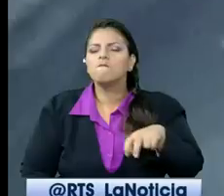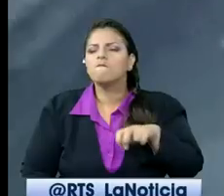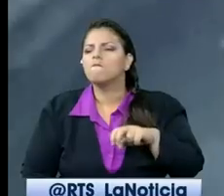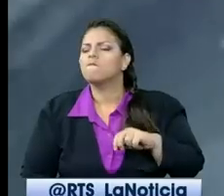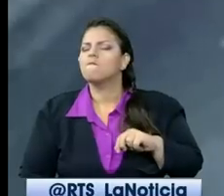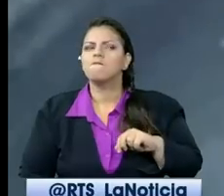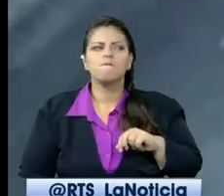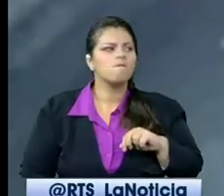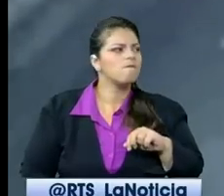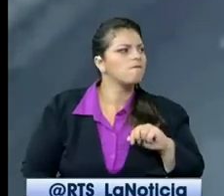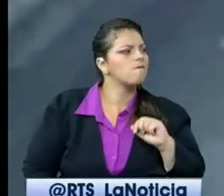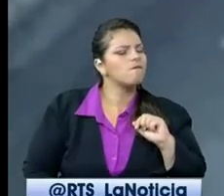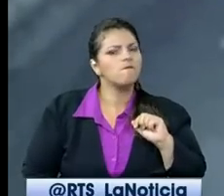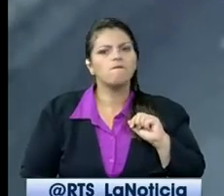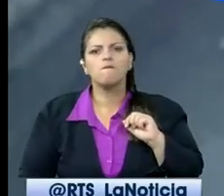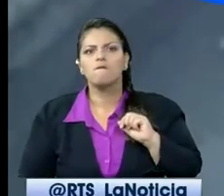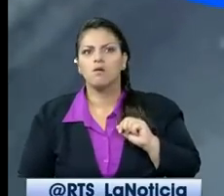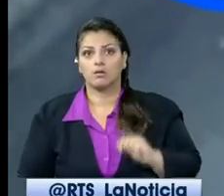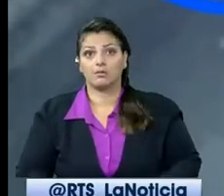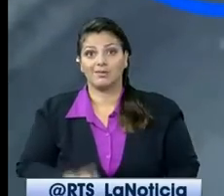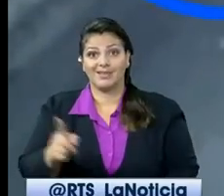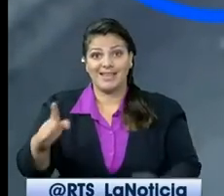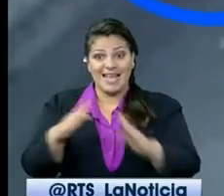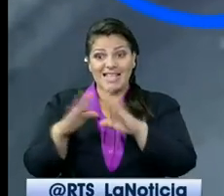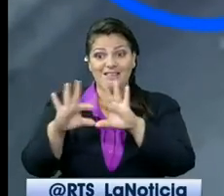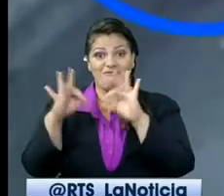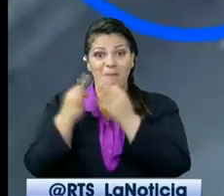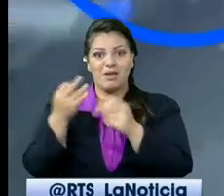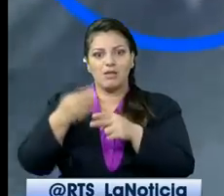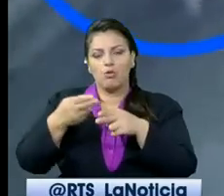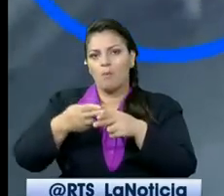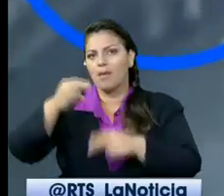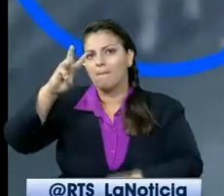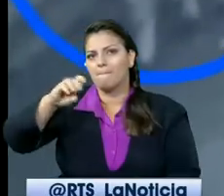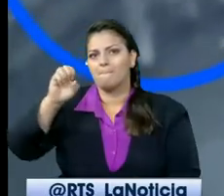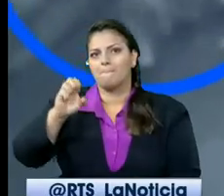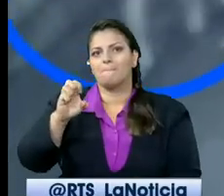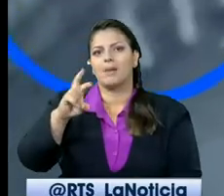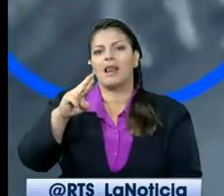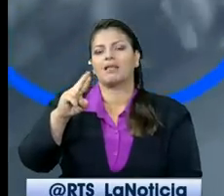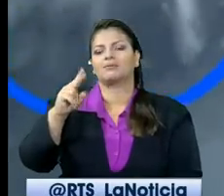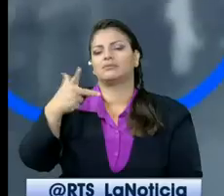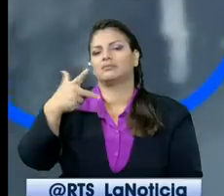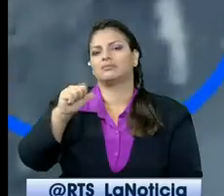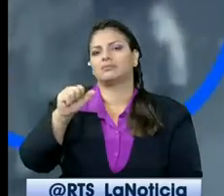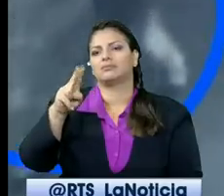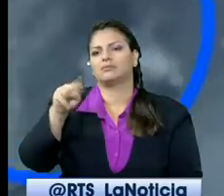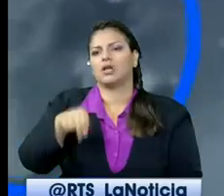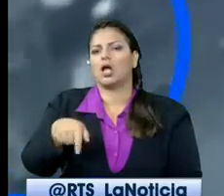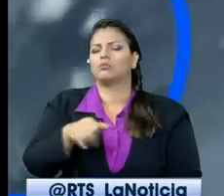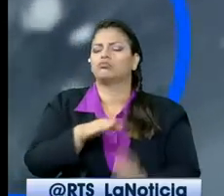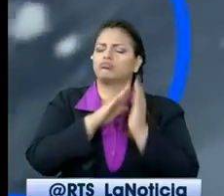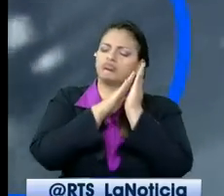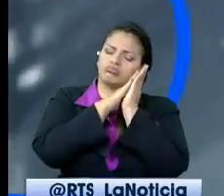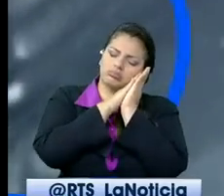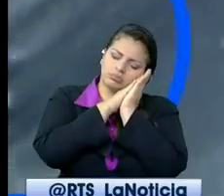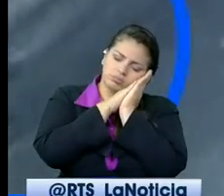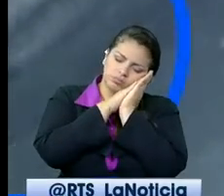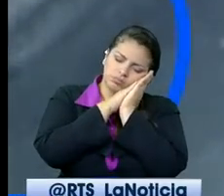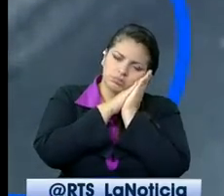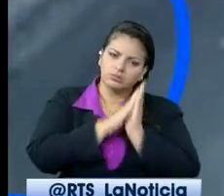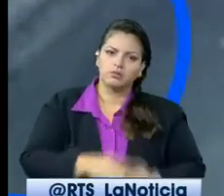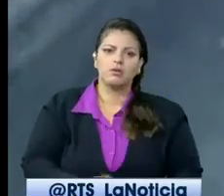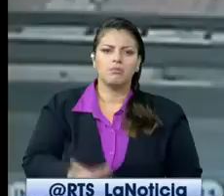el sur de la urbe. Los dos sujetos merodean el sitio por varias ocasiones la madrugada del 13 de julio, entre